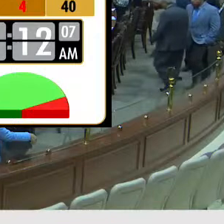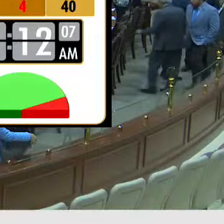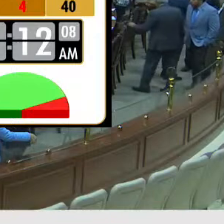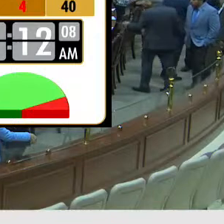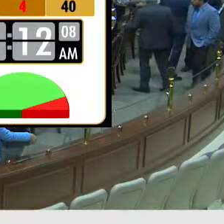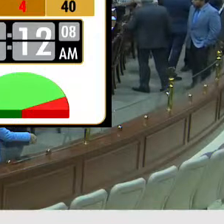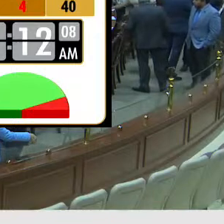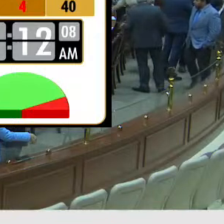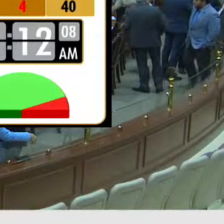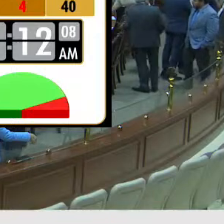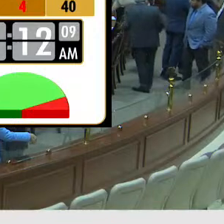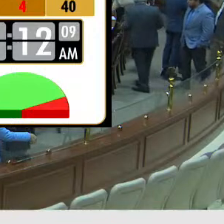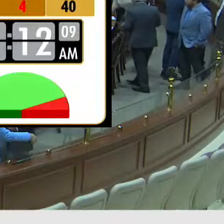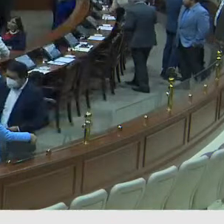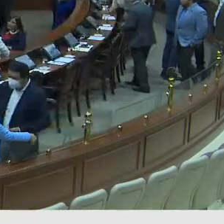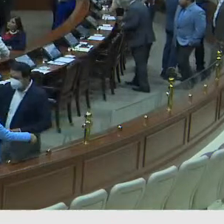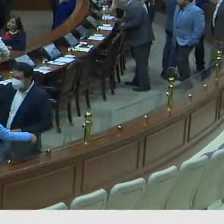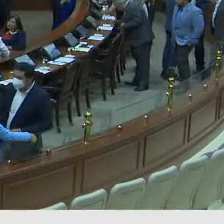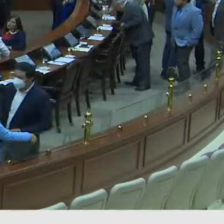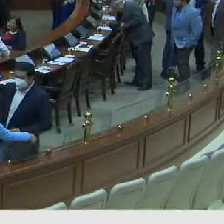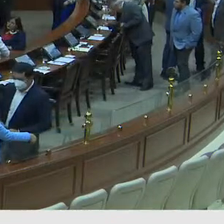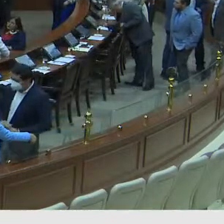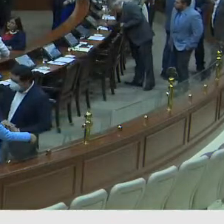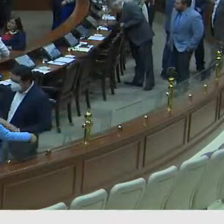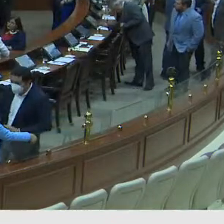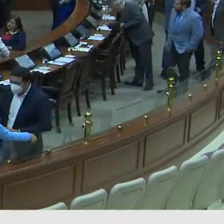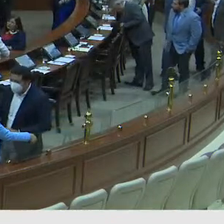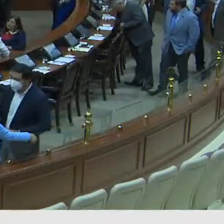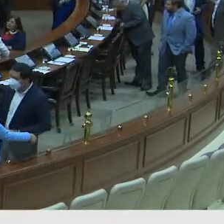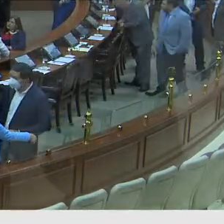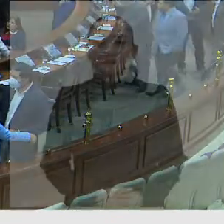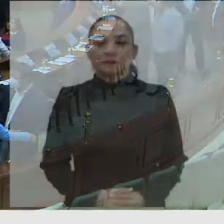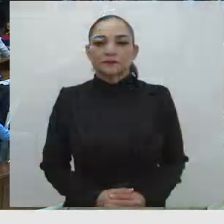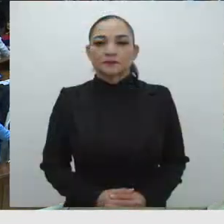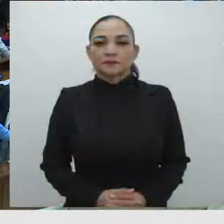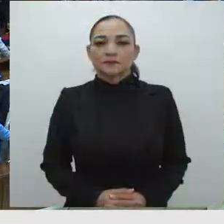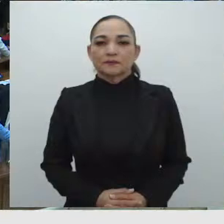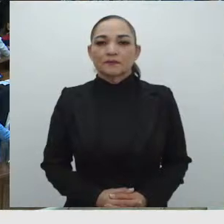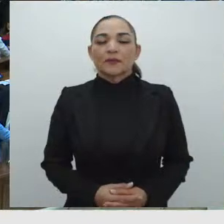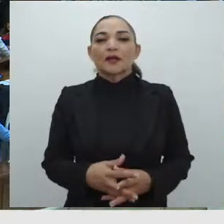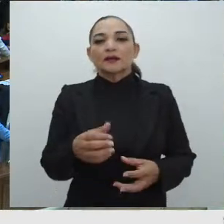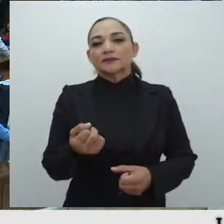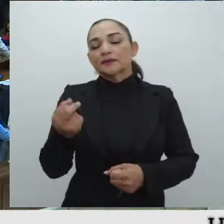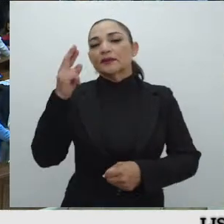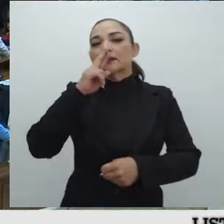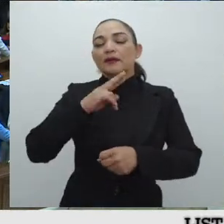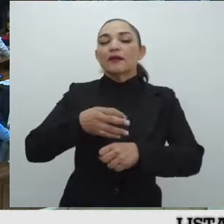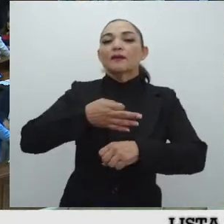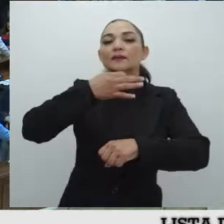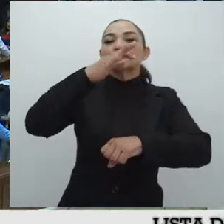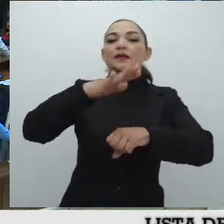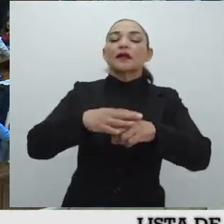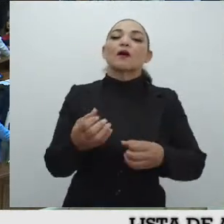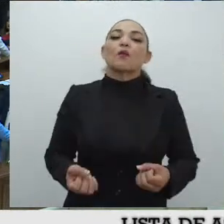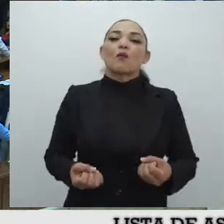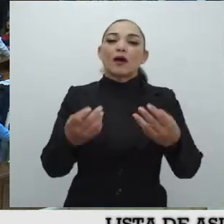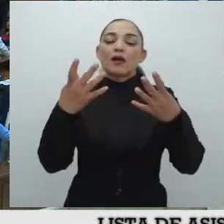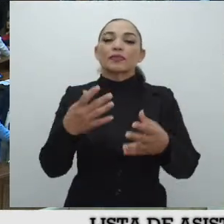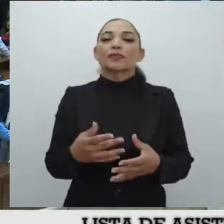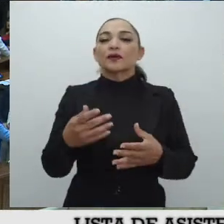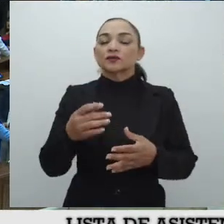La Secretaría informará del número de diputadas y diputados asistentes a esta sesión. Adelante,